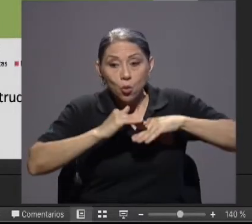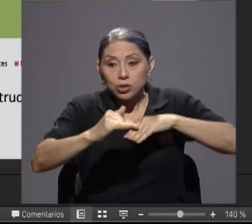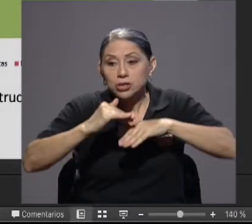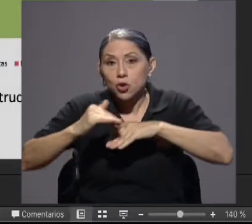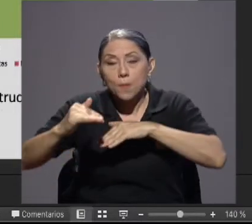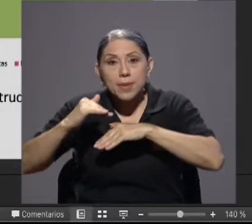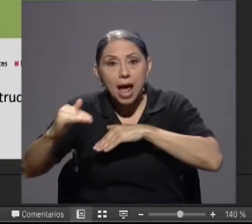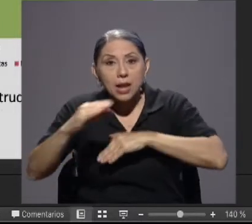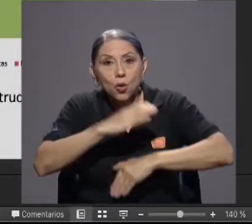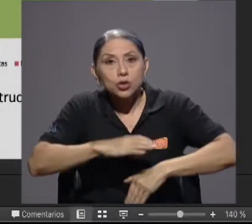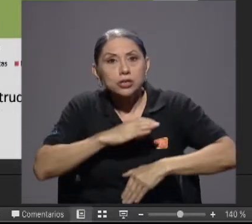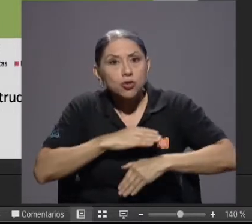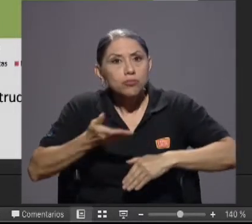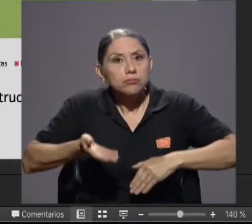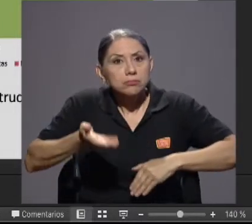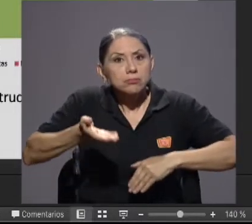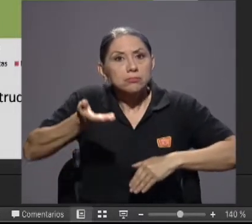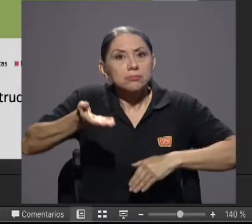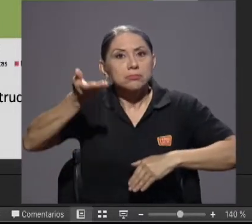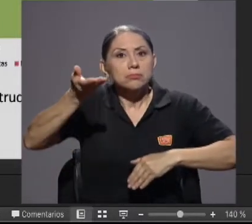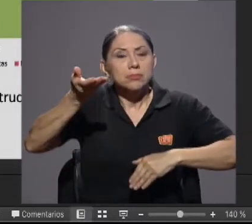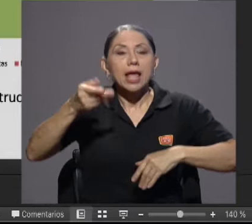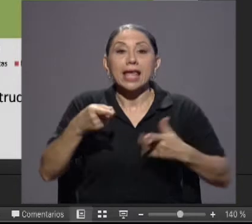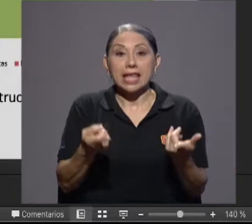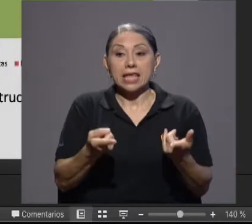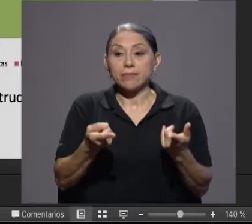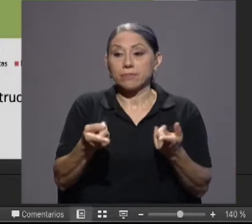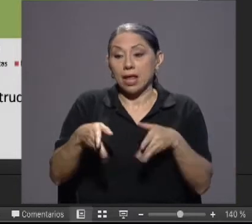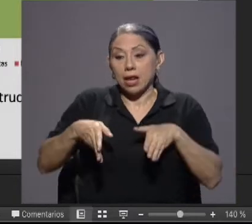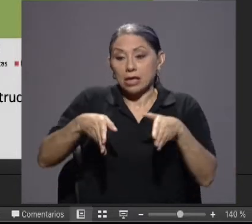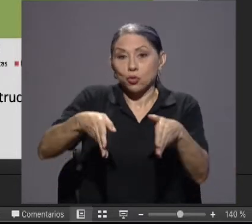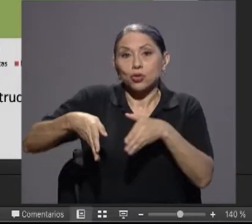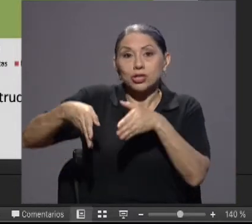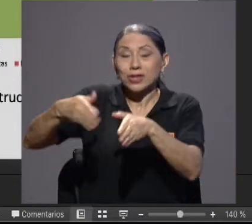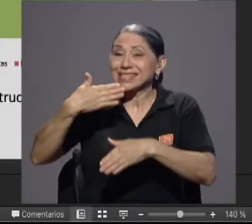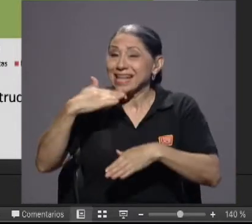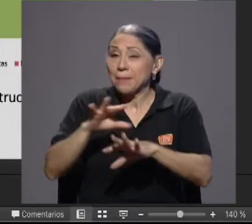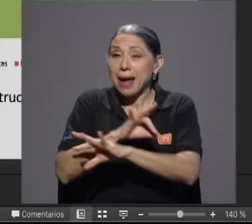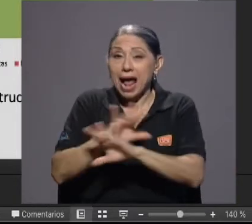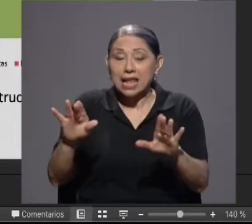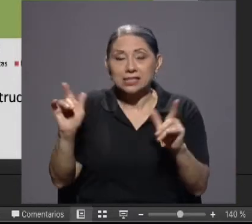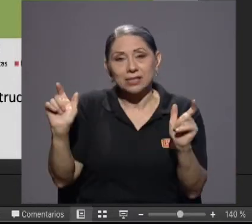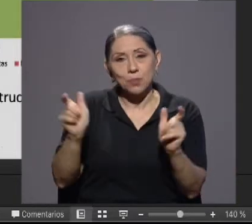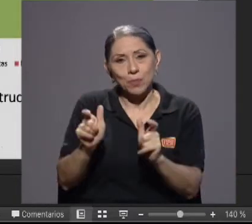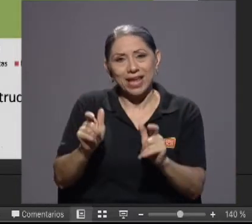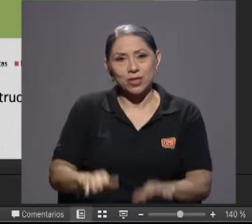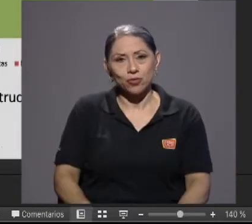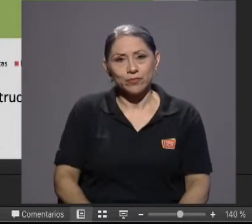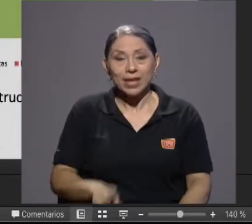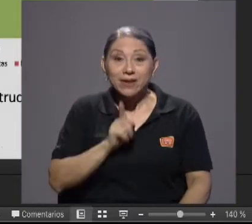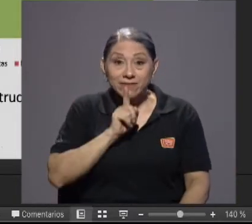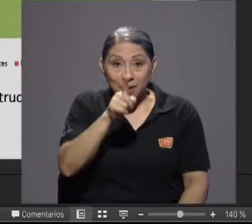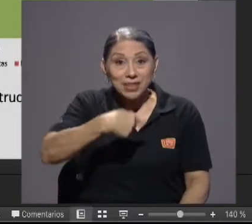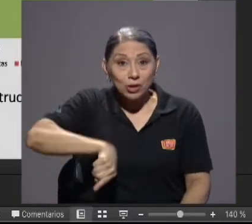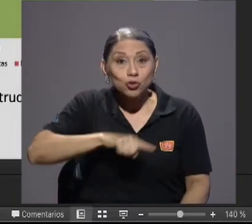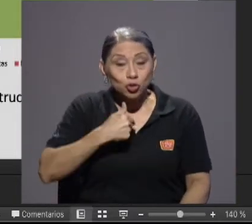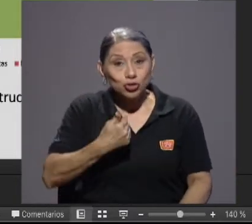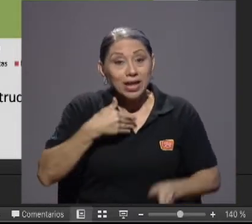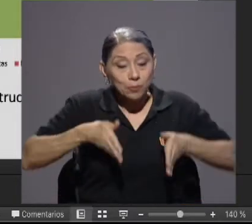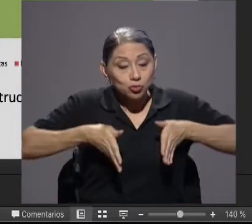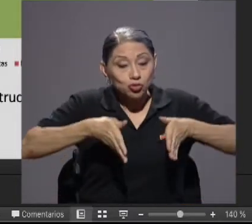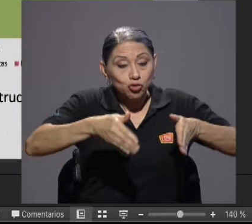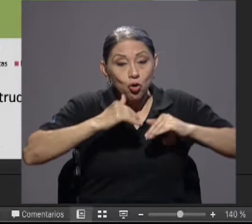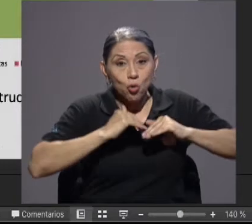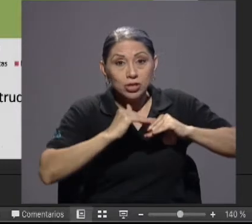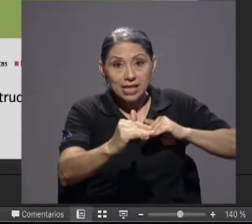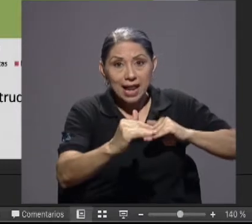el porcentaje de la red vial que está en malas condiciones estructurales realmente ha sido muy pequeño. Es decir, si tenemos una red vial que hay que